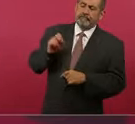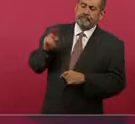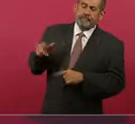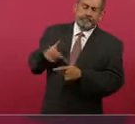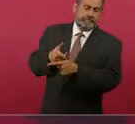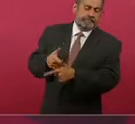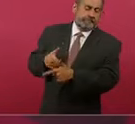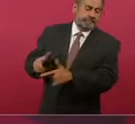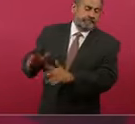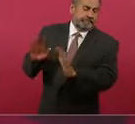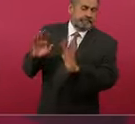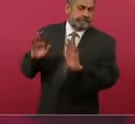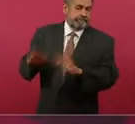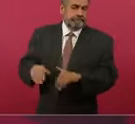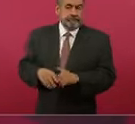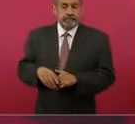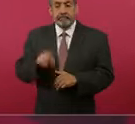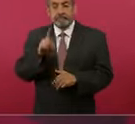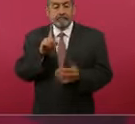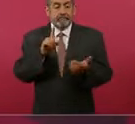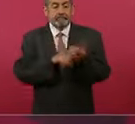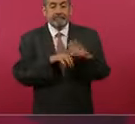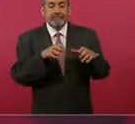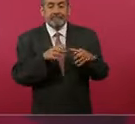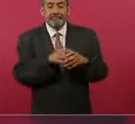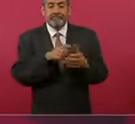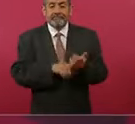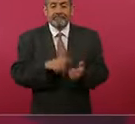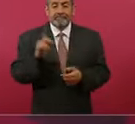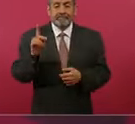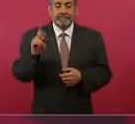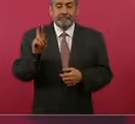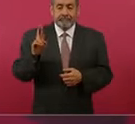pero se habían puesto de acuerdo PRI y PAN.